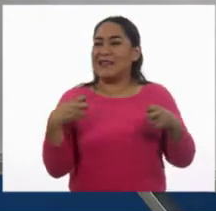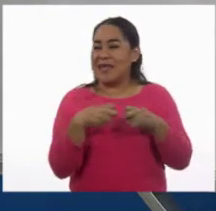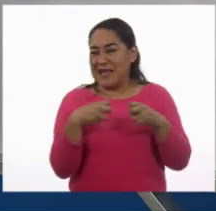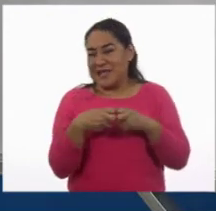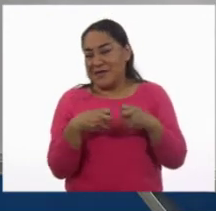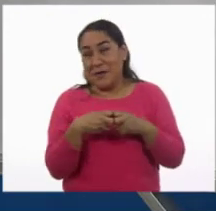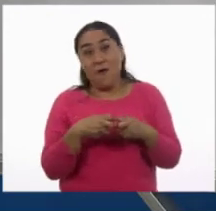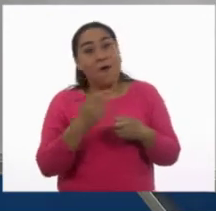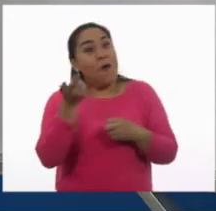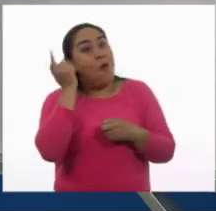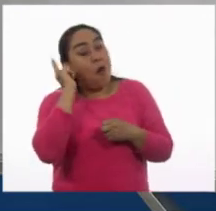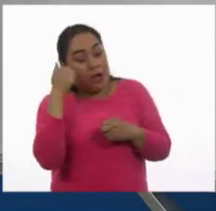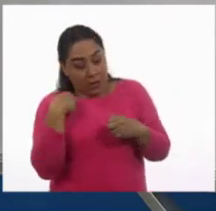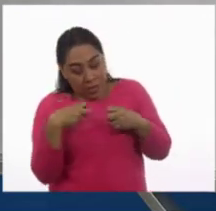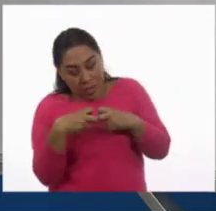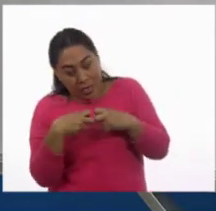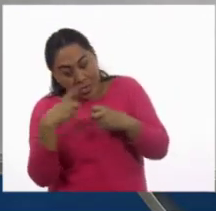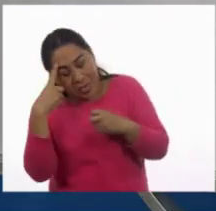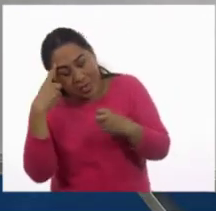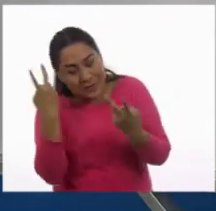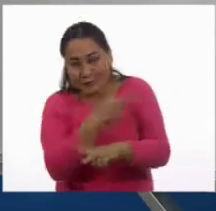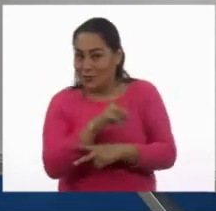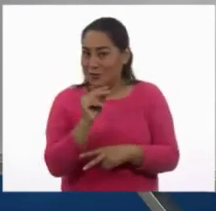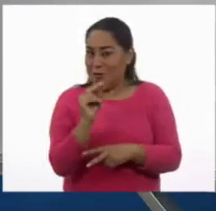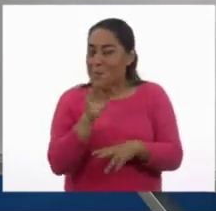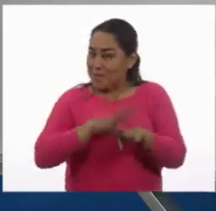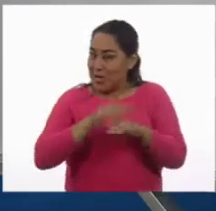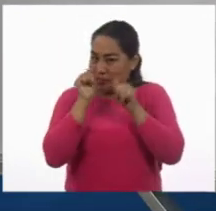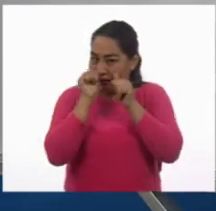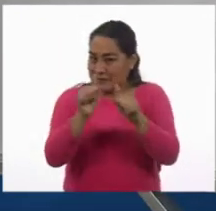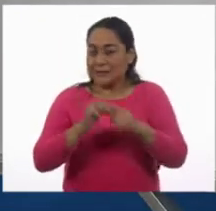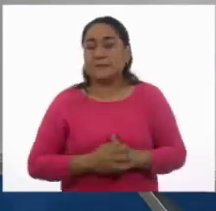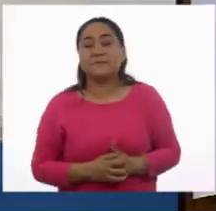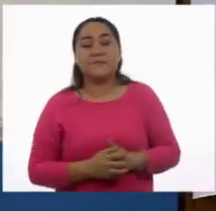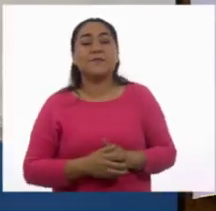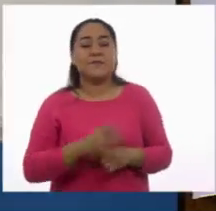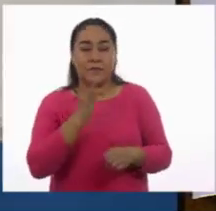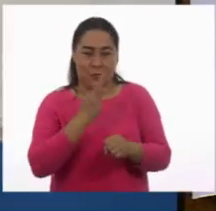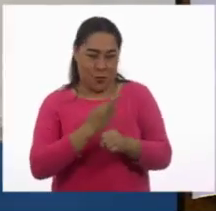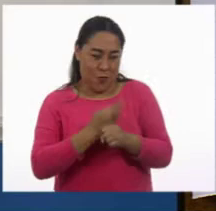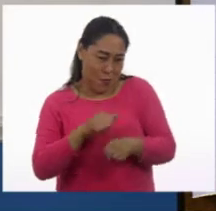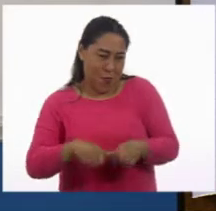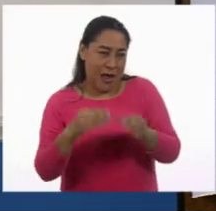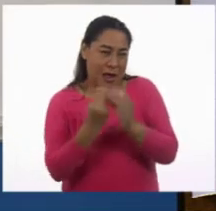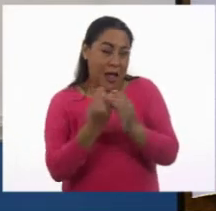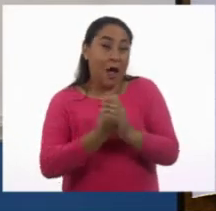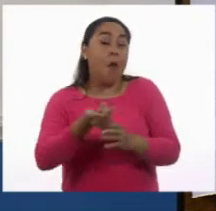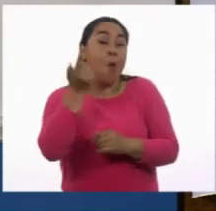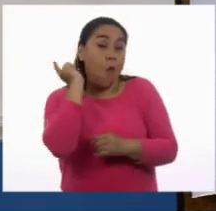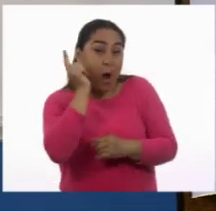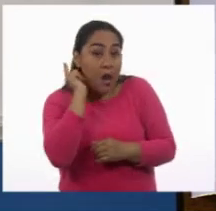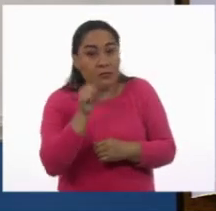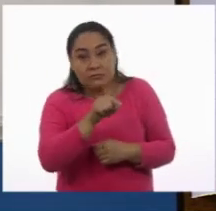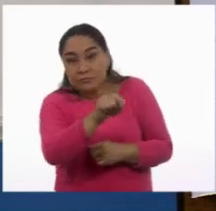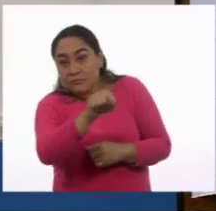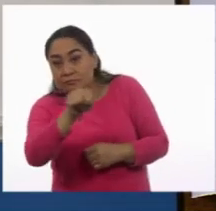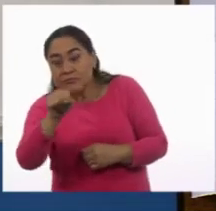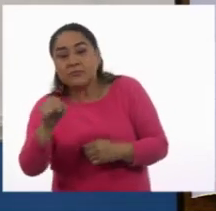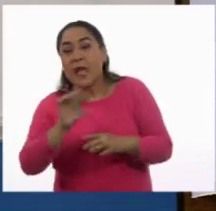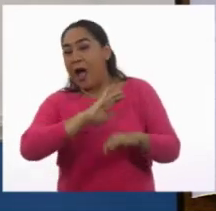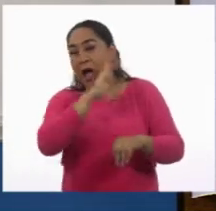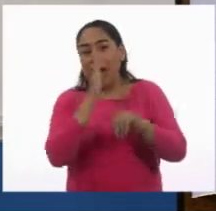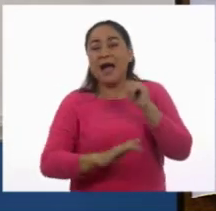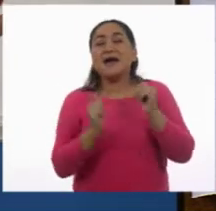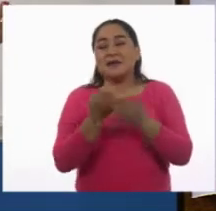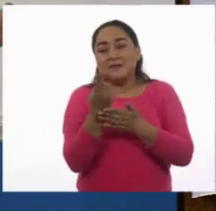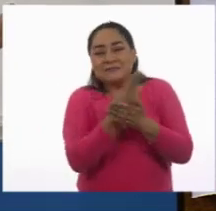que los nervios no me desconcentren en este momento. Esperamos que en el tiempo transcurrido en esta sesión hayan terminado ya los chicos de dibujar